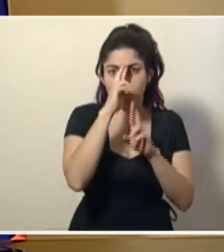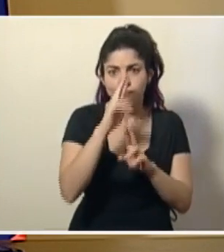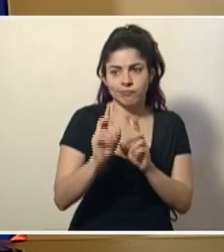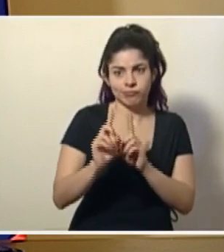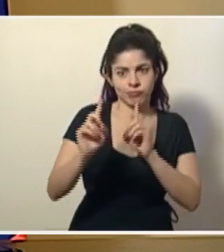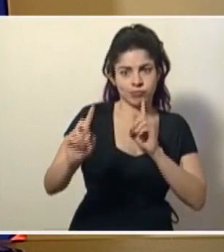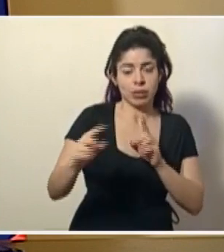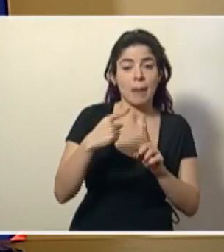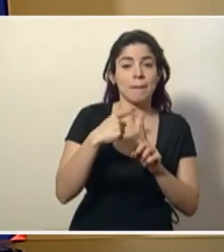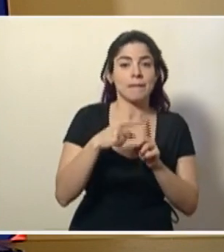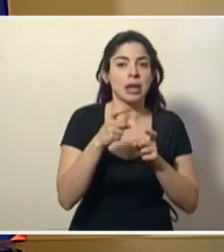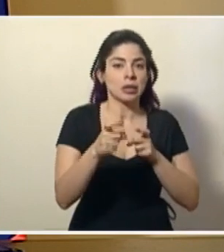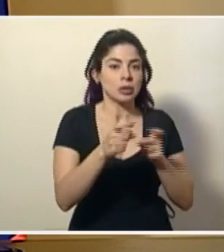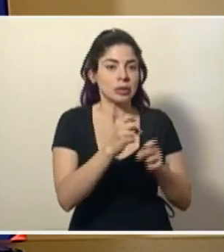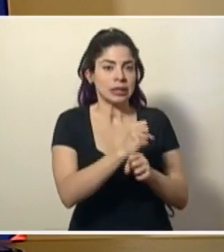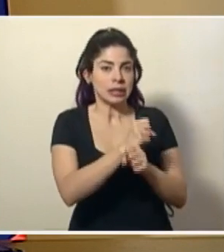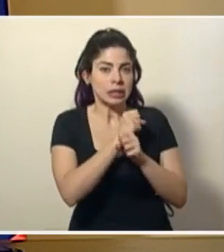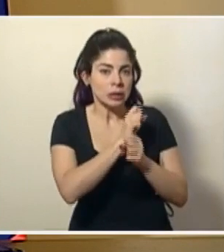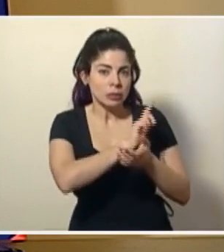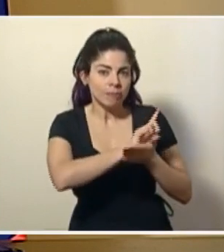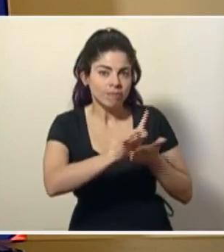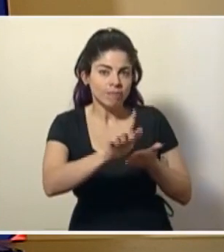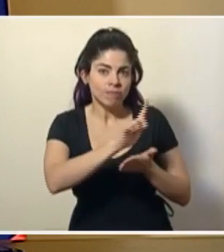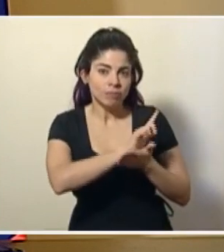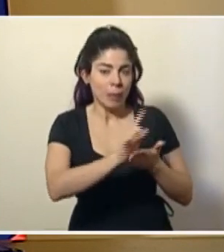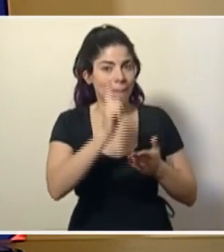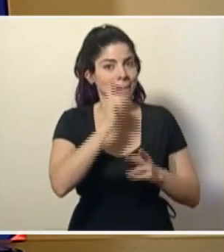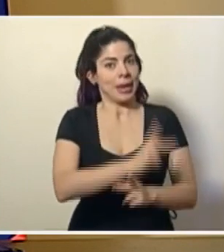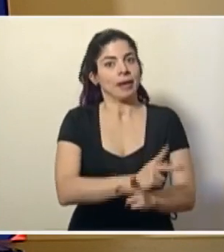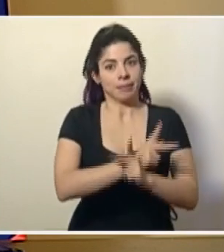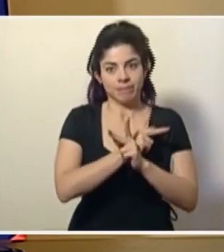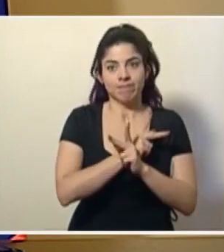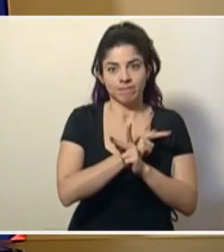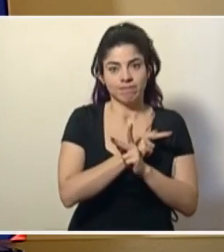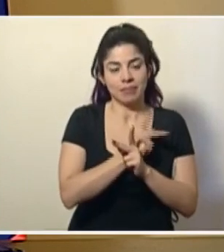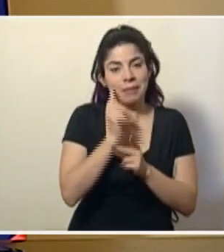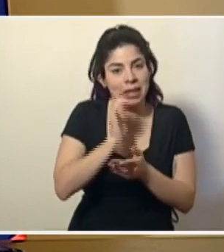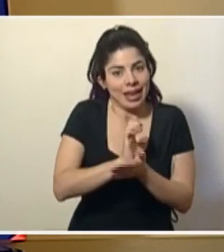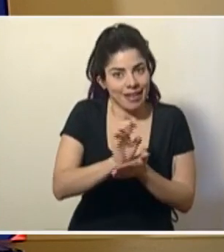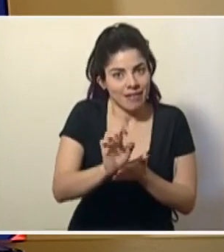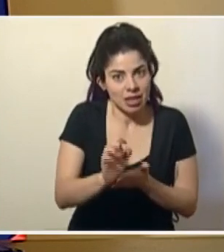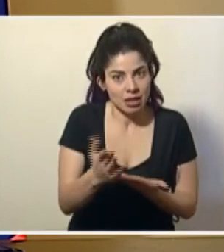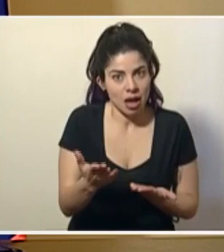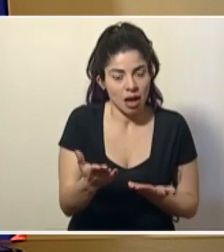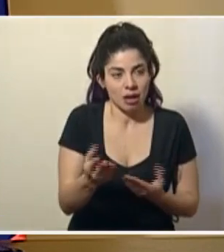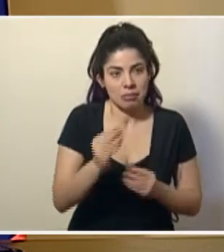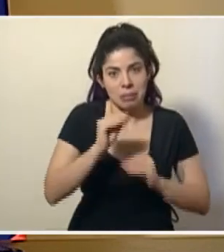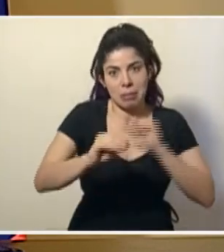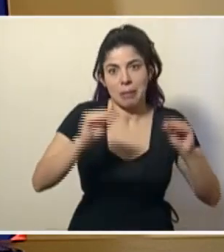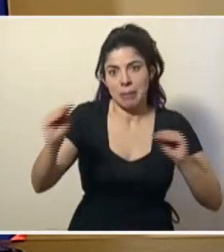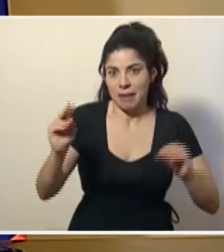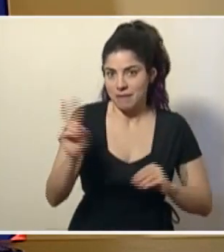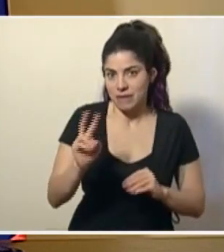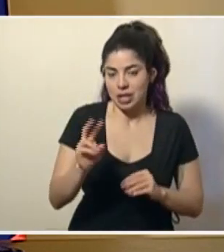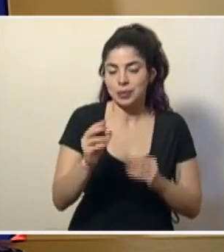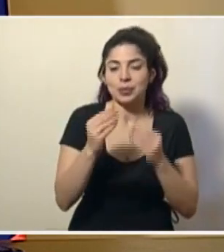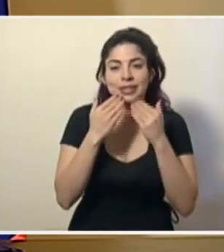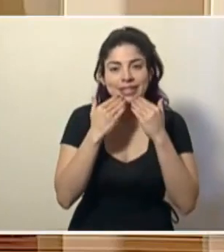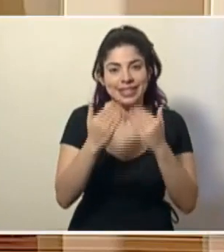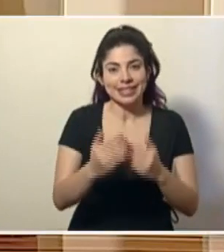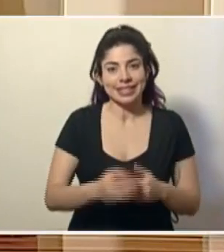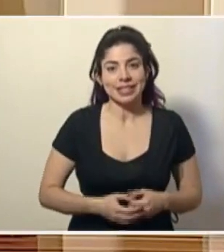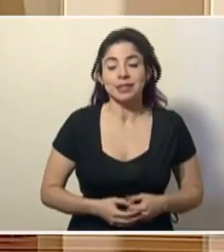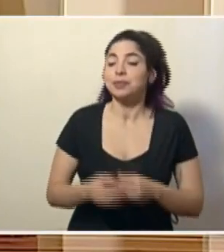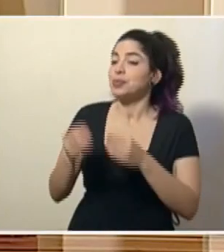social y el control de seguridad e higiene preventivos para evitar la propagación del virus. Muchísimas